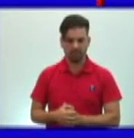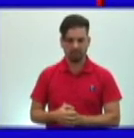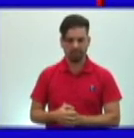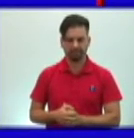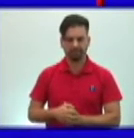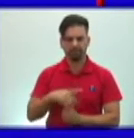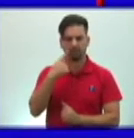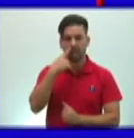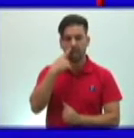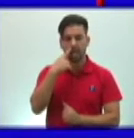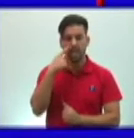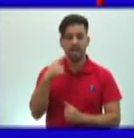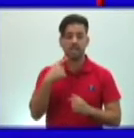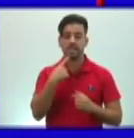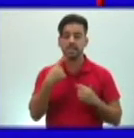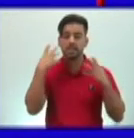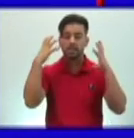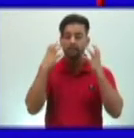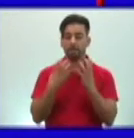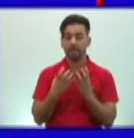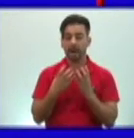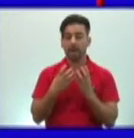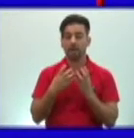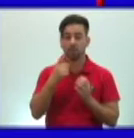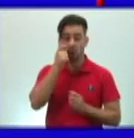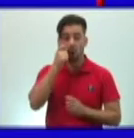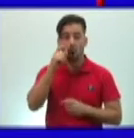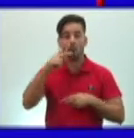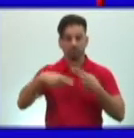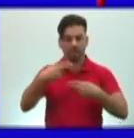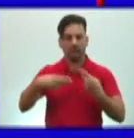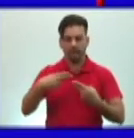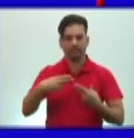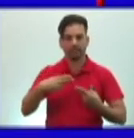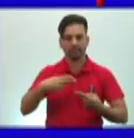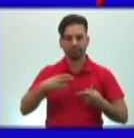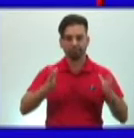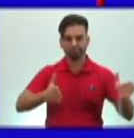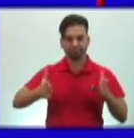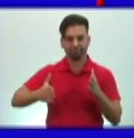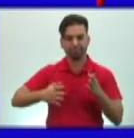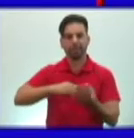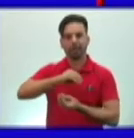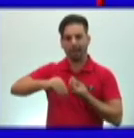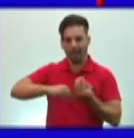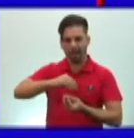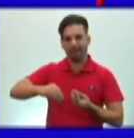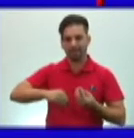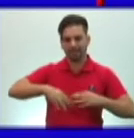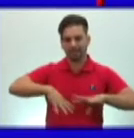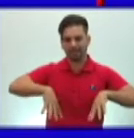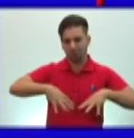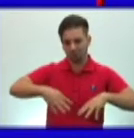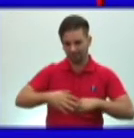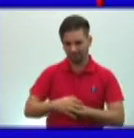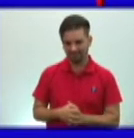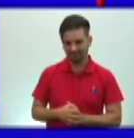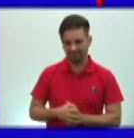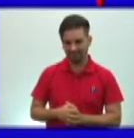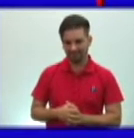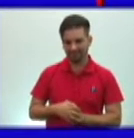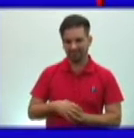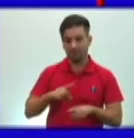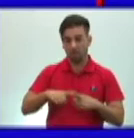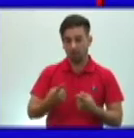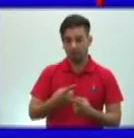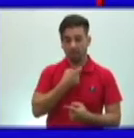hacen que cambie las circunstancias. Si los hombres no hicieran que cambiaran sus circunstancias, Martí no hubiera